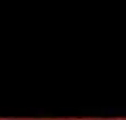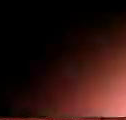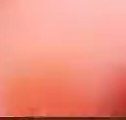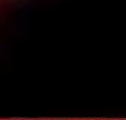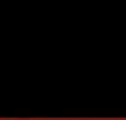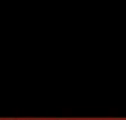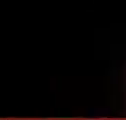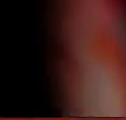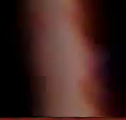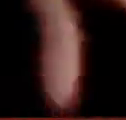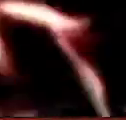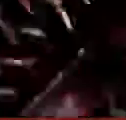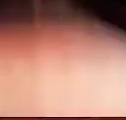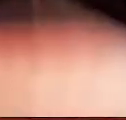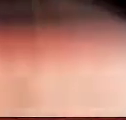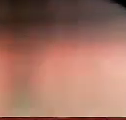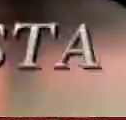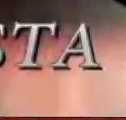esta mañana